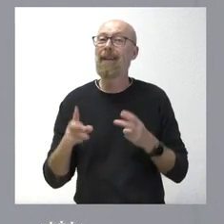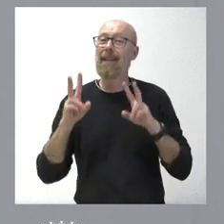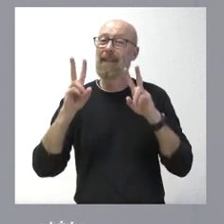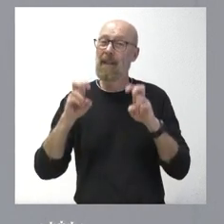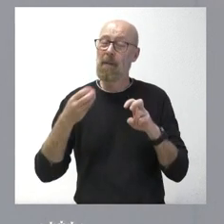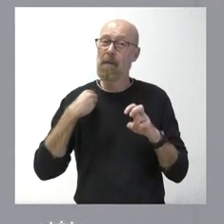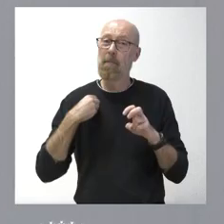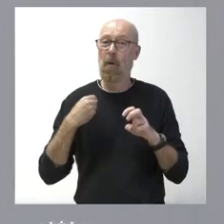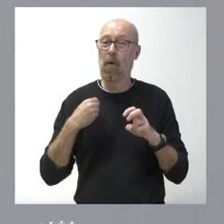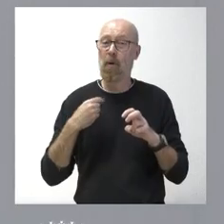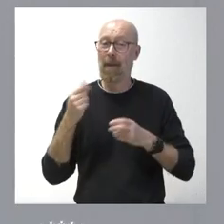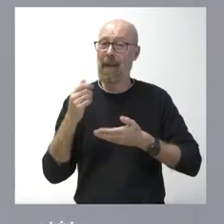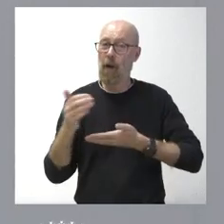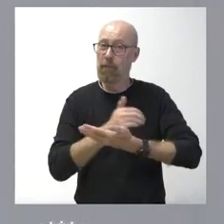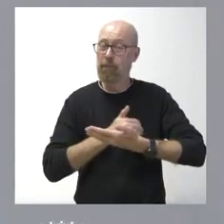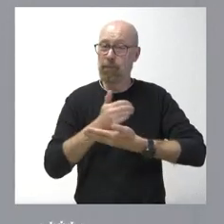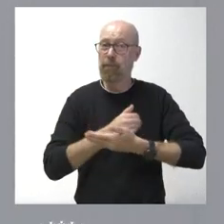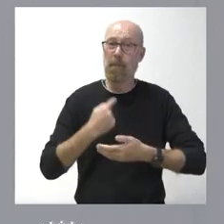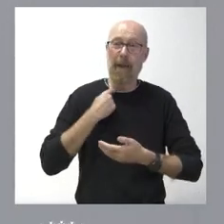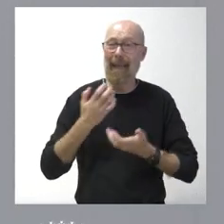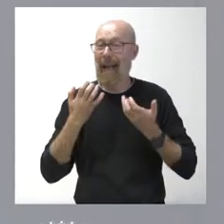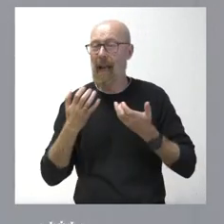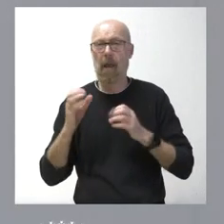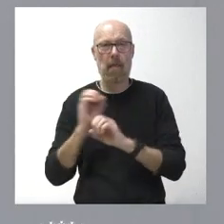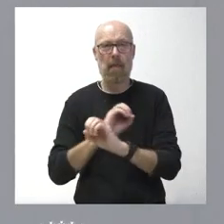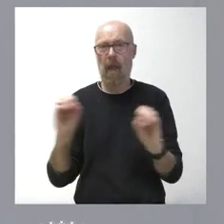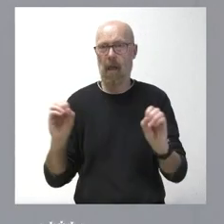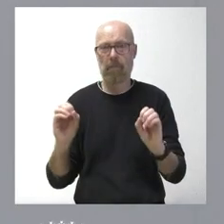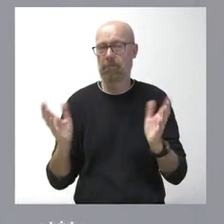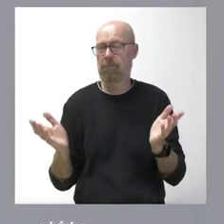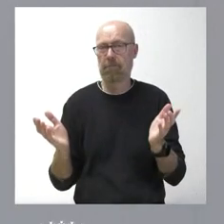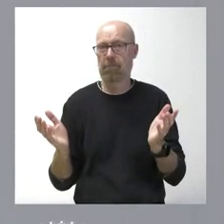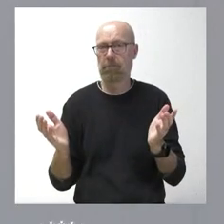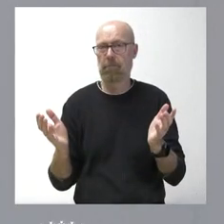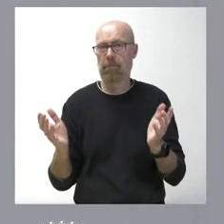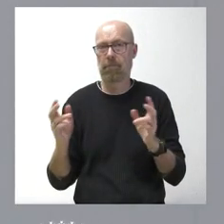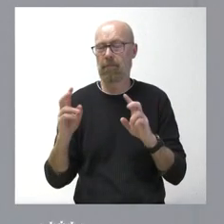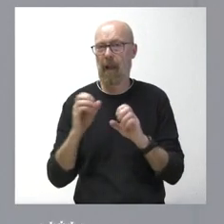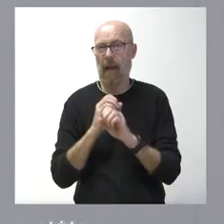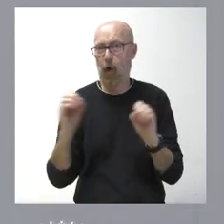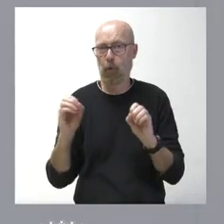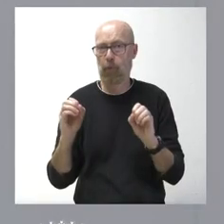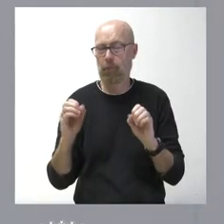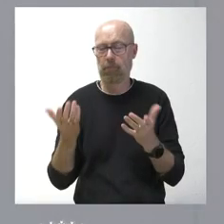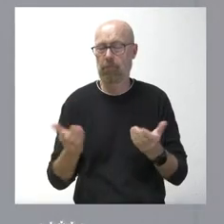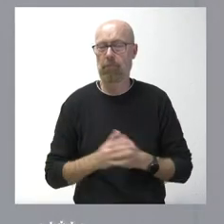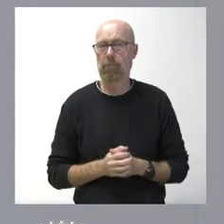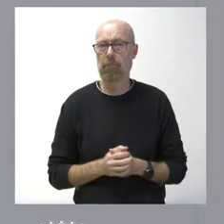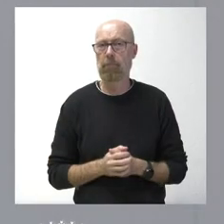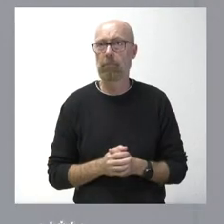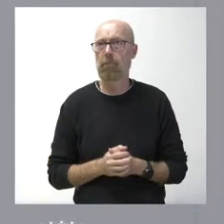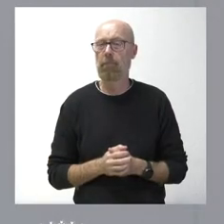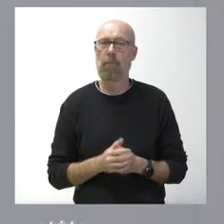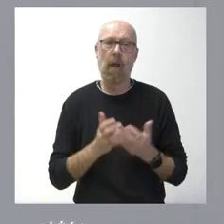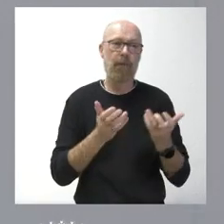arcas públicas es neutro en relación que usted plantea y la cuestión que usted señala es neutro cero no tiene